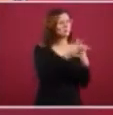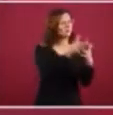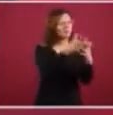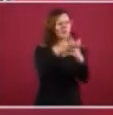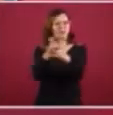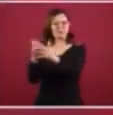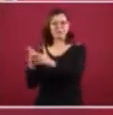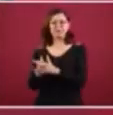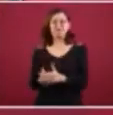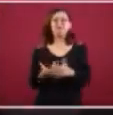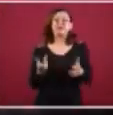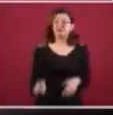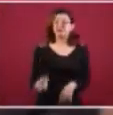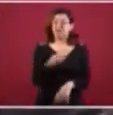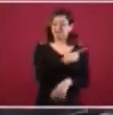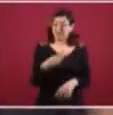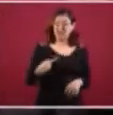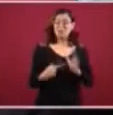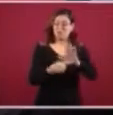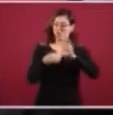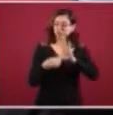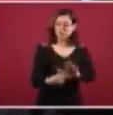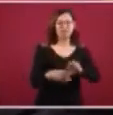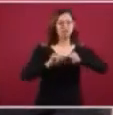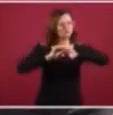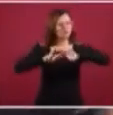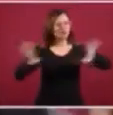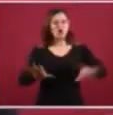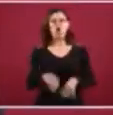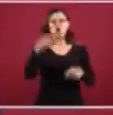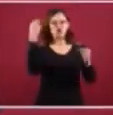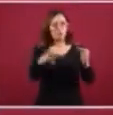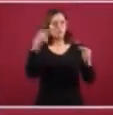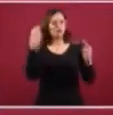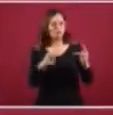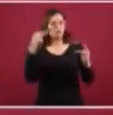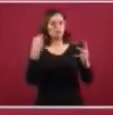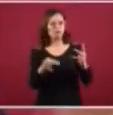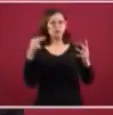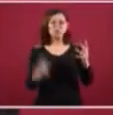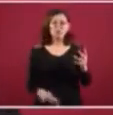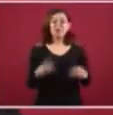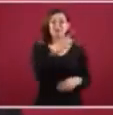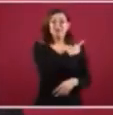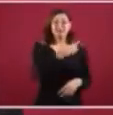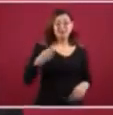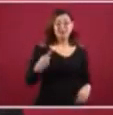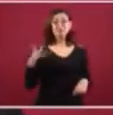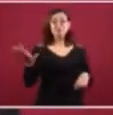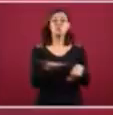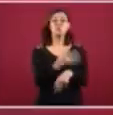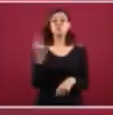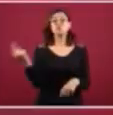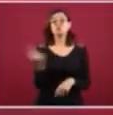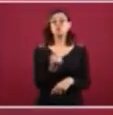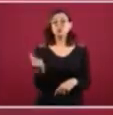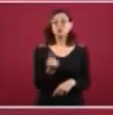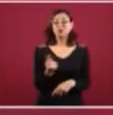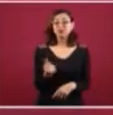este tema así abiertamente y mencionar los nombres, porque